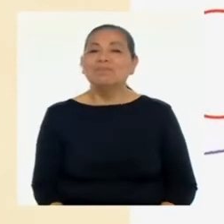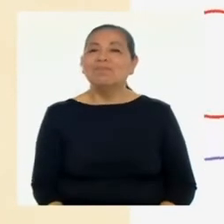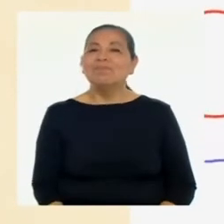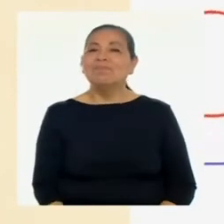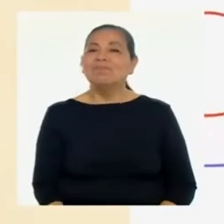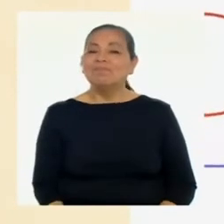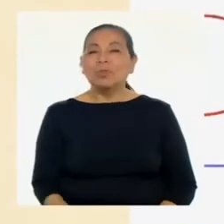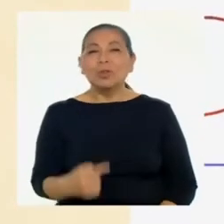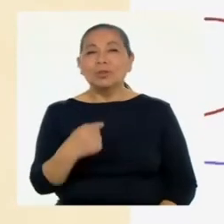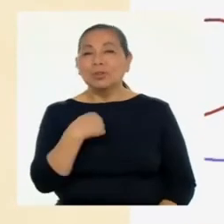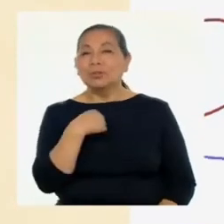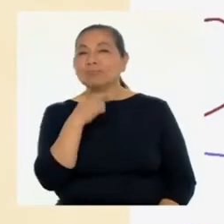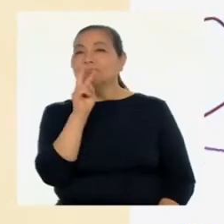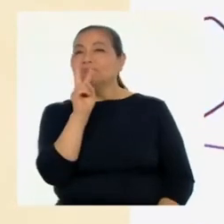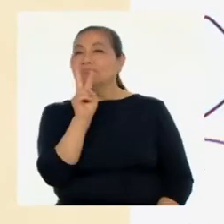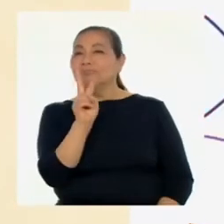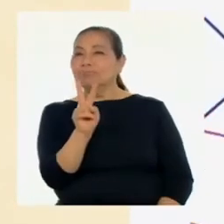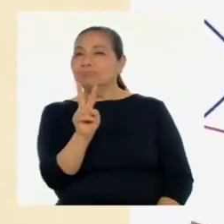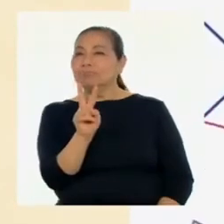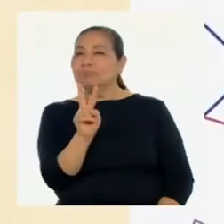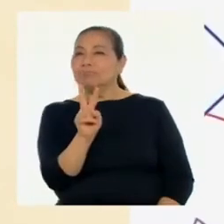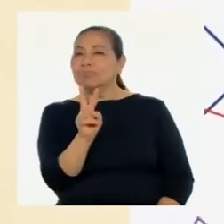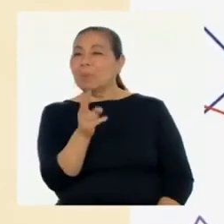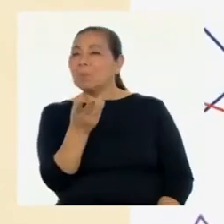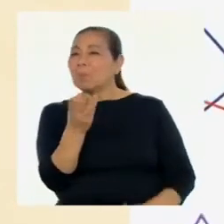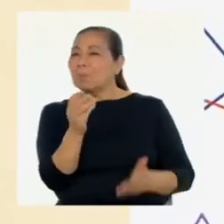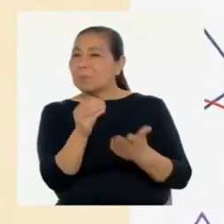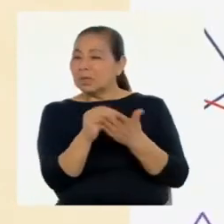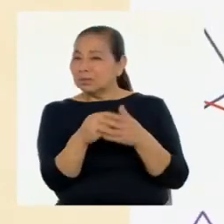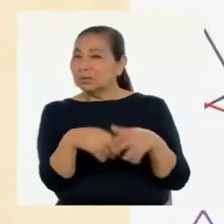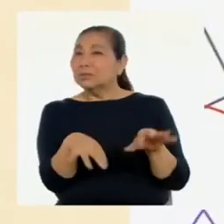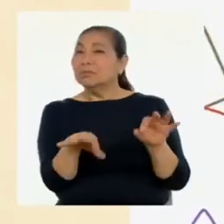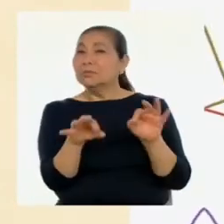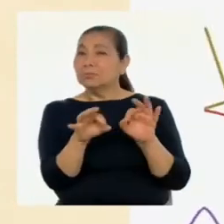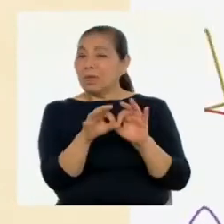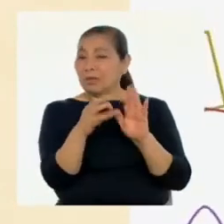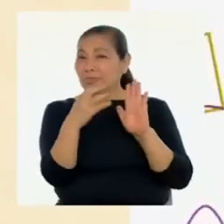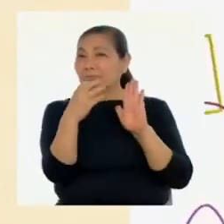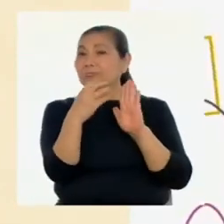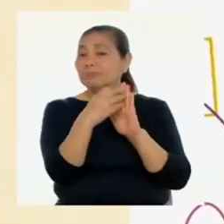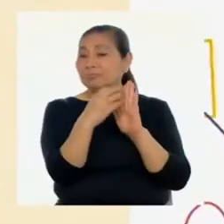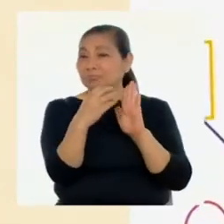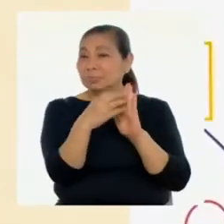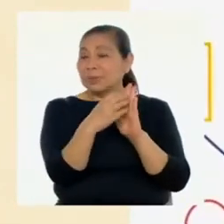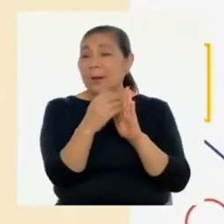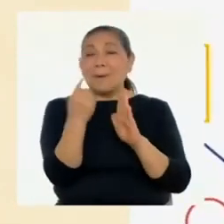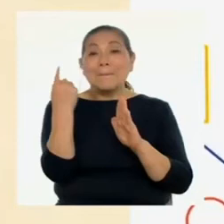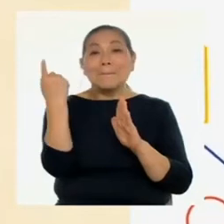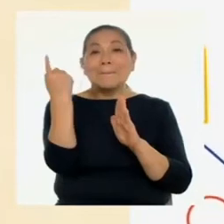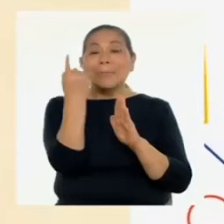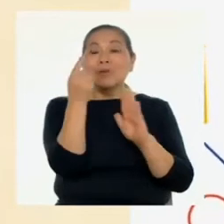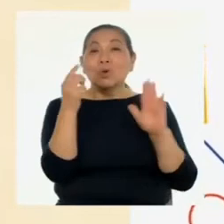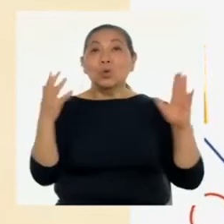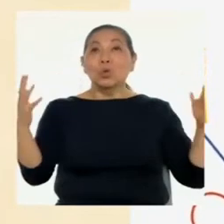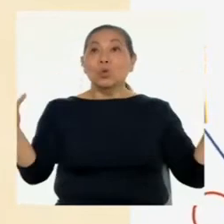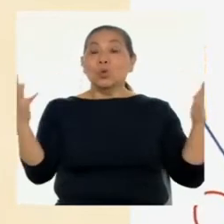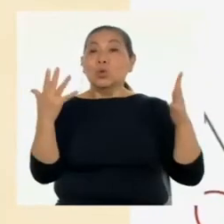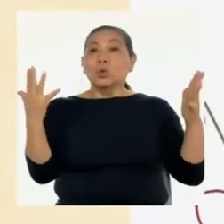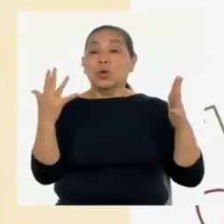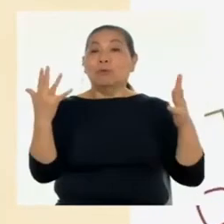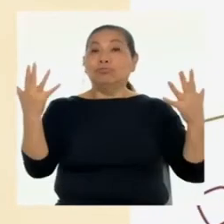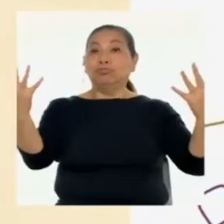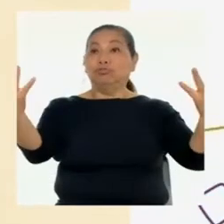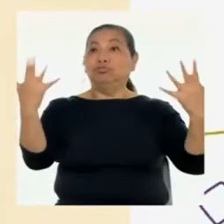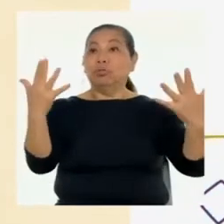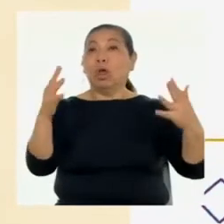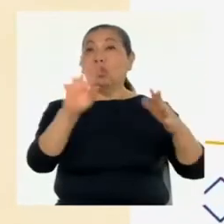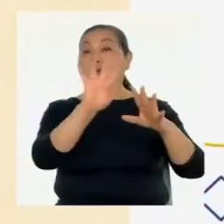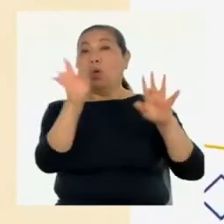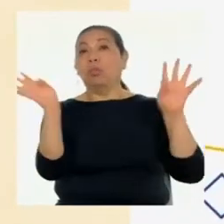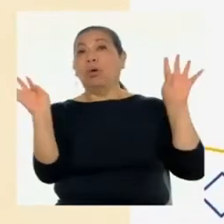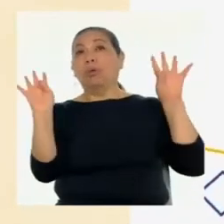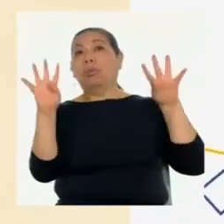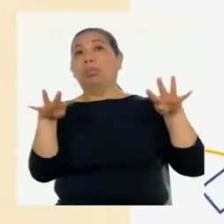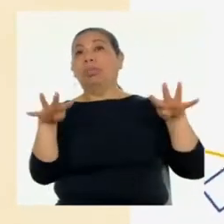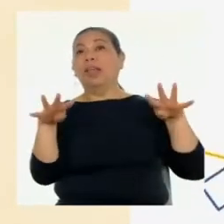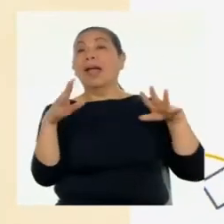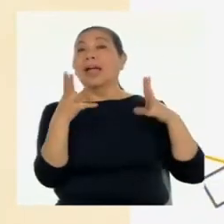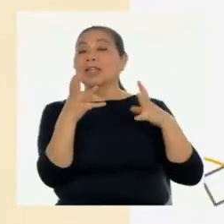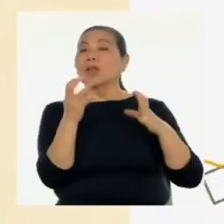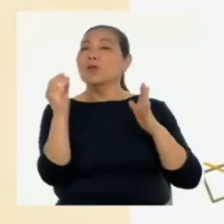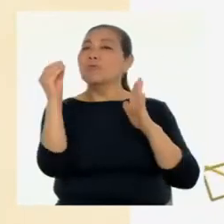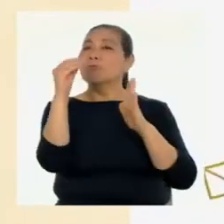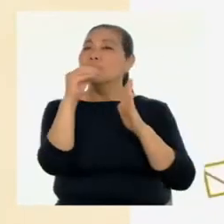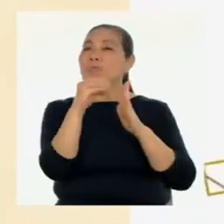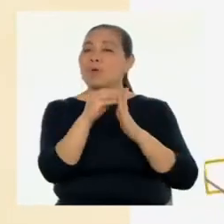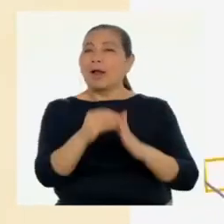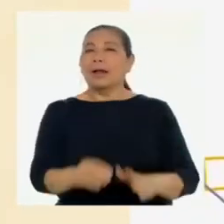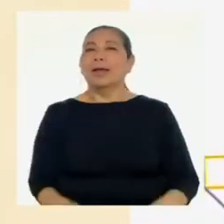Muy bien. Como vimos, las imágenes son muy importantes en un afiche, porque son lo primero que llama la atención de los lectores. Así que